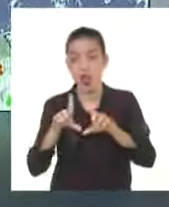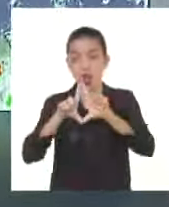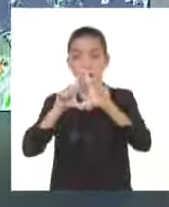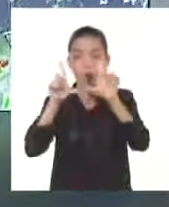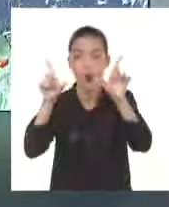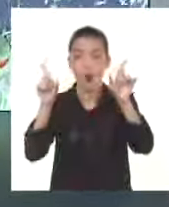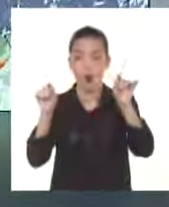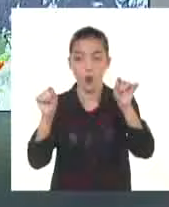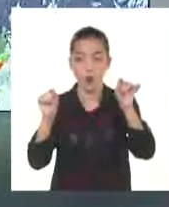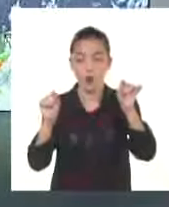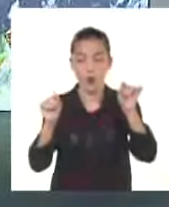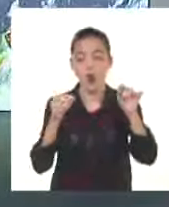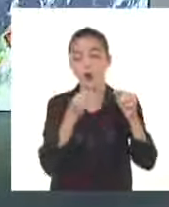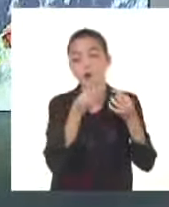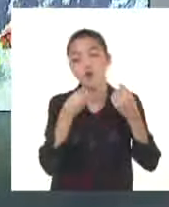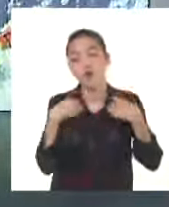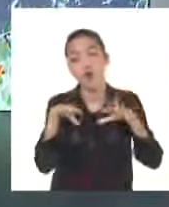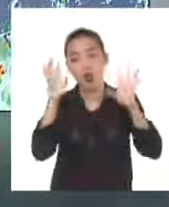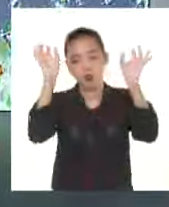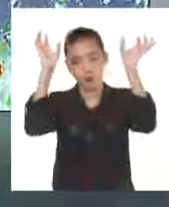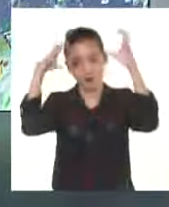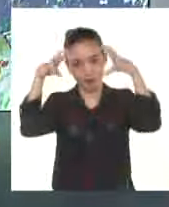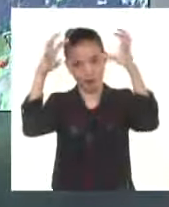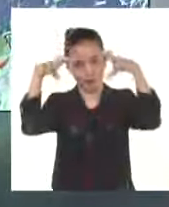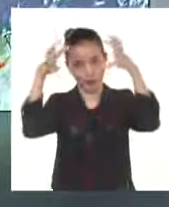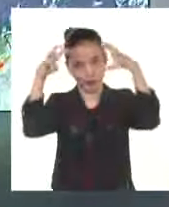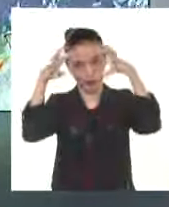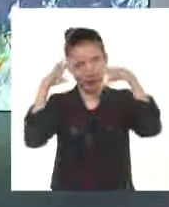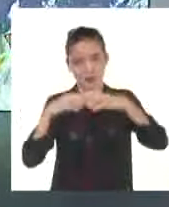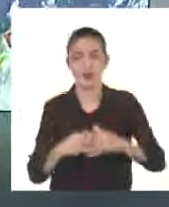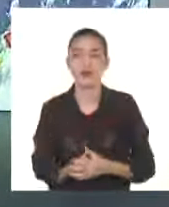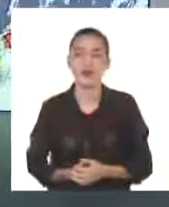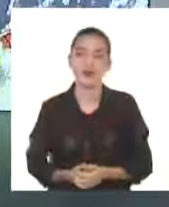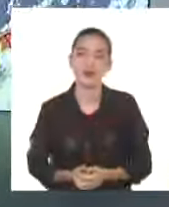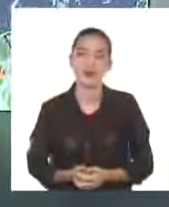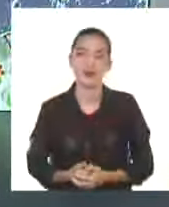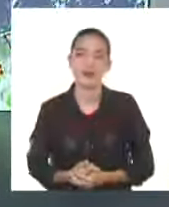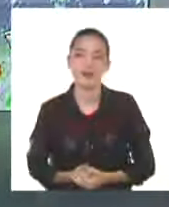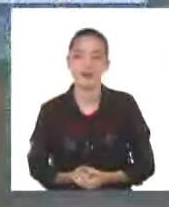este sistema. Mientras tanto, pase usted una feliz tarde y continúe en la compañía de Pepe Mejía y Yanela de la Rosa.